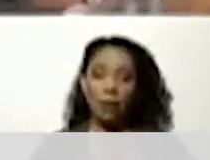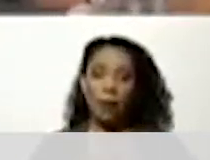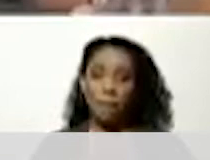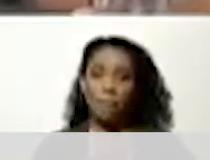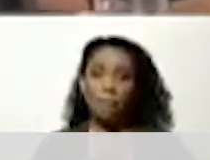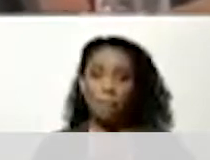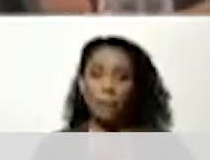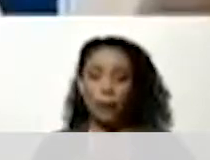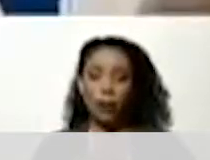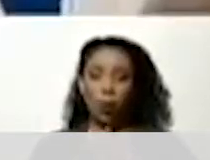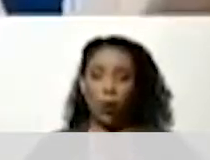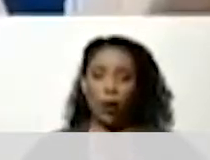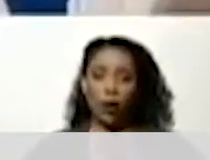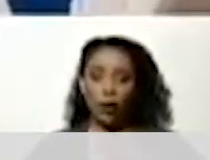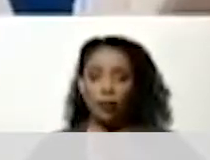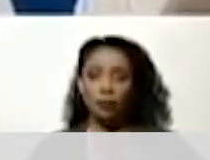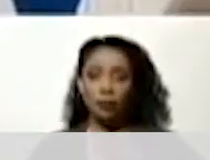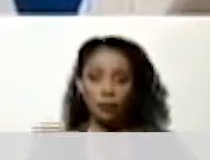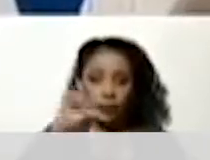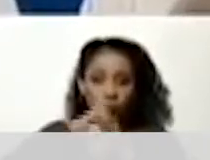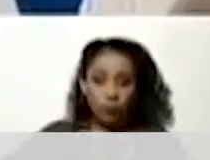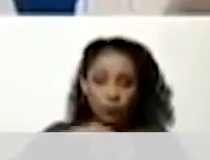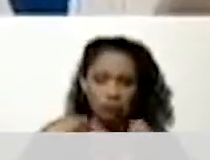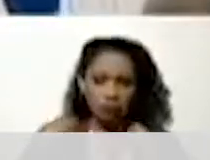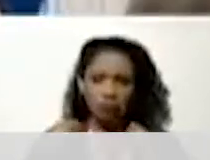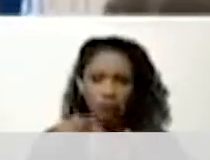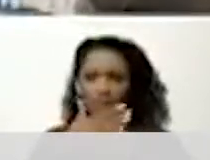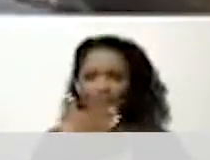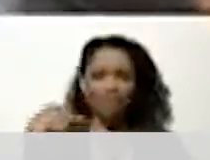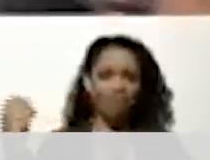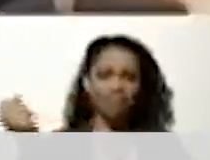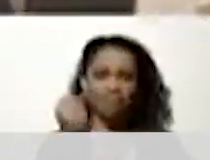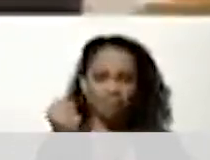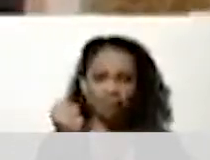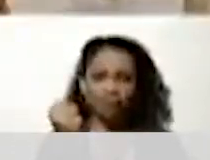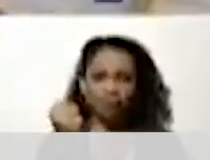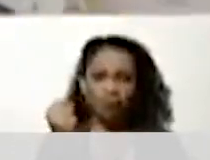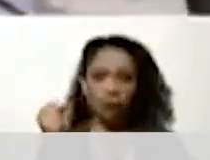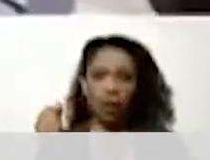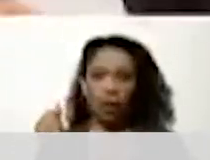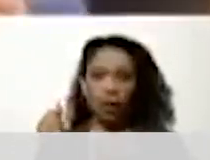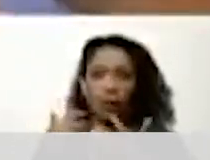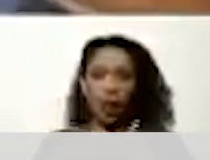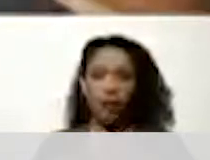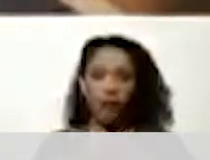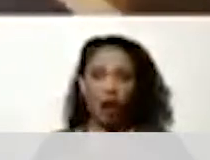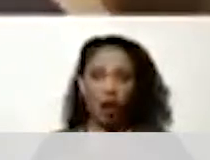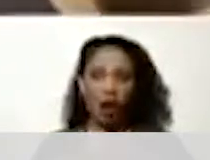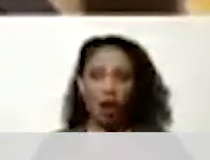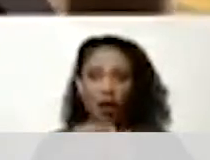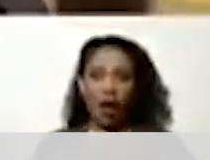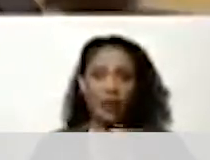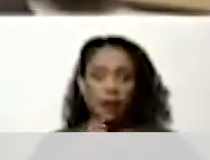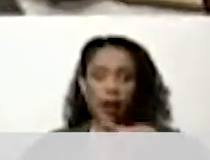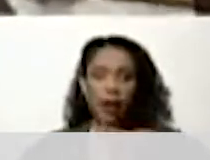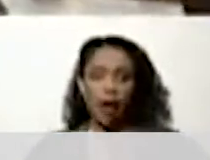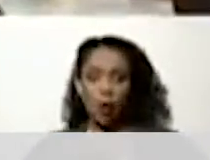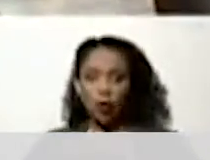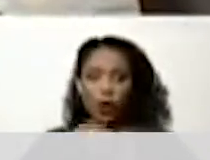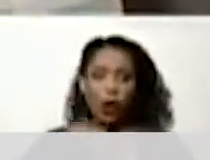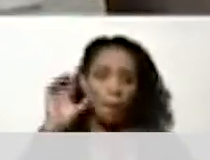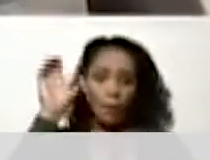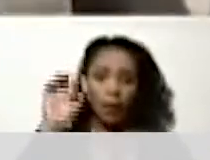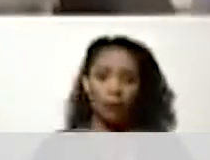la ganadería y la agricultura regenerativa, que promete acelerar los procesos de mejoramiento de suelo e incremento de